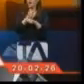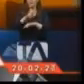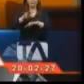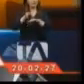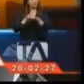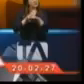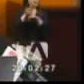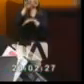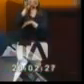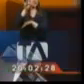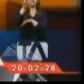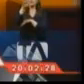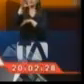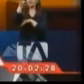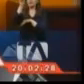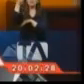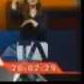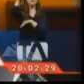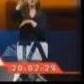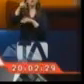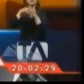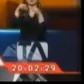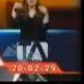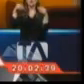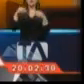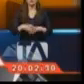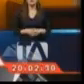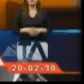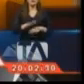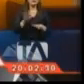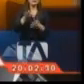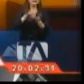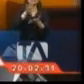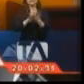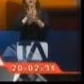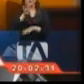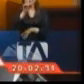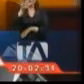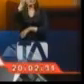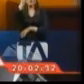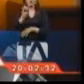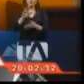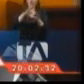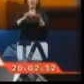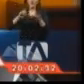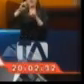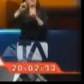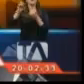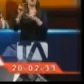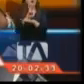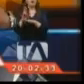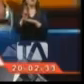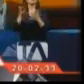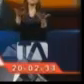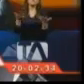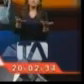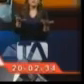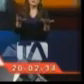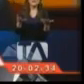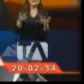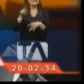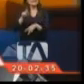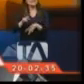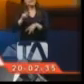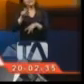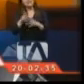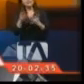son cerca de 8.250 millones de dólares, ejecutados un 41% de ese monto, si todavía tenemos margen, pero si es que hubiese la